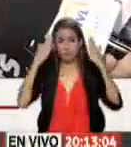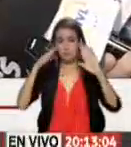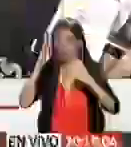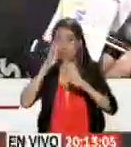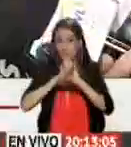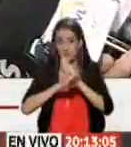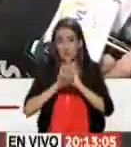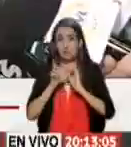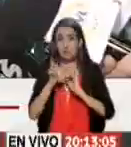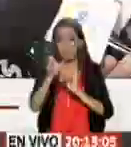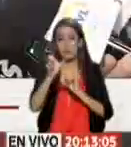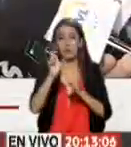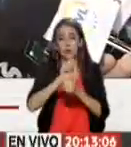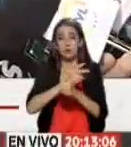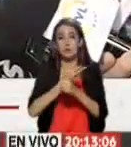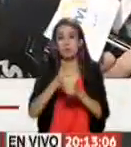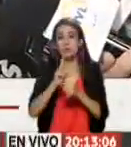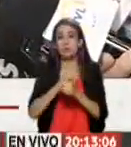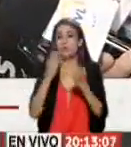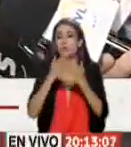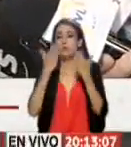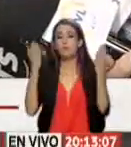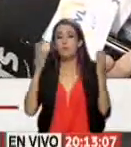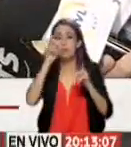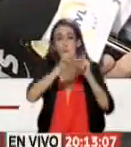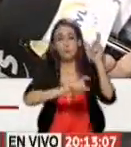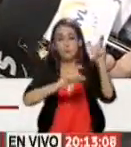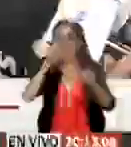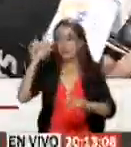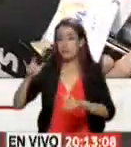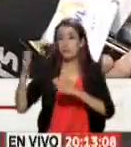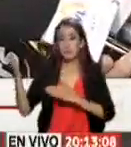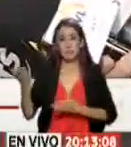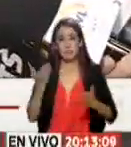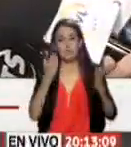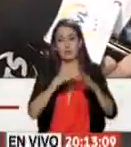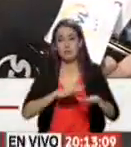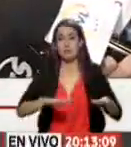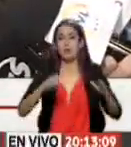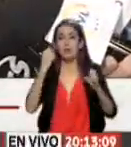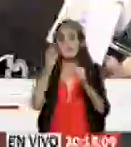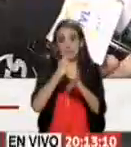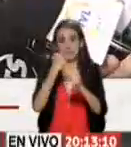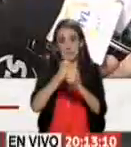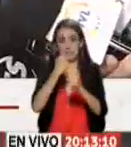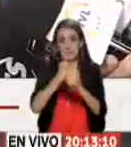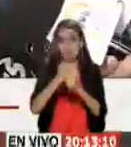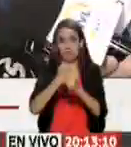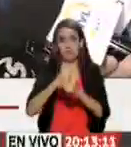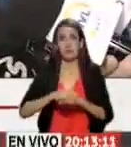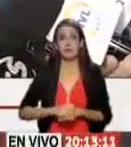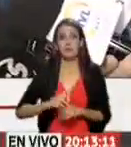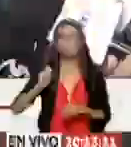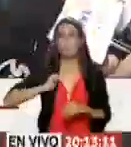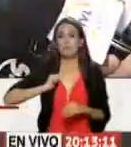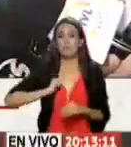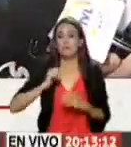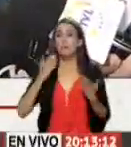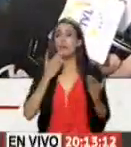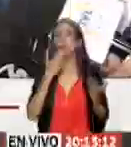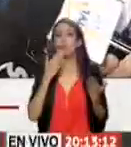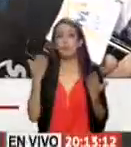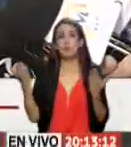uso de una tarjeta magnética, es hasta para justificar que una persona marca y supuestamente está asistiendo a un trabajo para justificar un sueldo. Y eso, ¿sabe cómo se